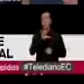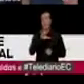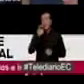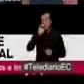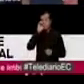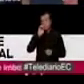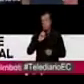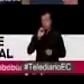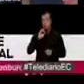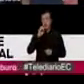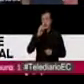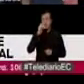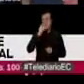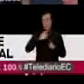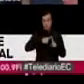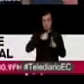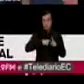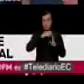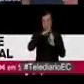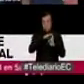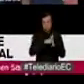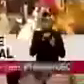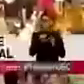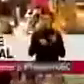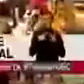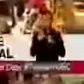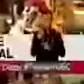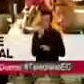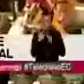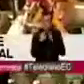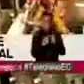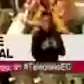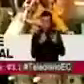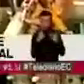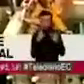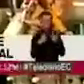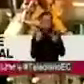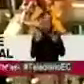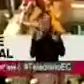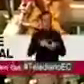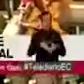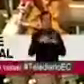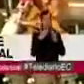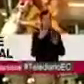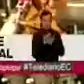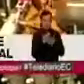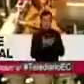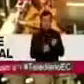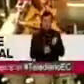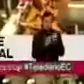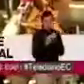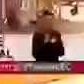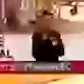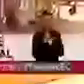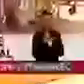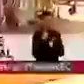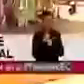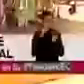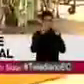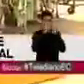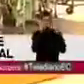25% de las pensiones educativas, a la prelación de créditos y a los créditos productivos para la reactivación económica y protección del empleo en el sector